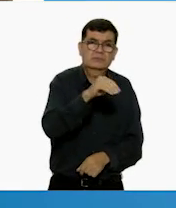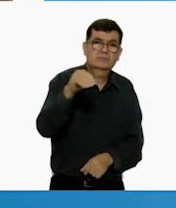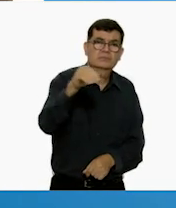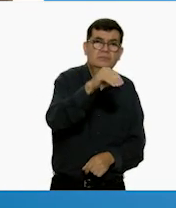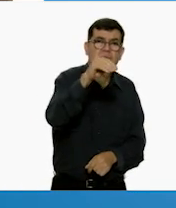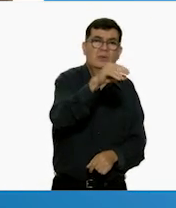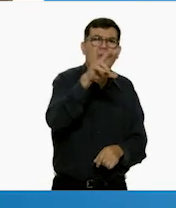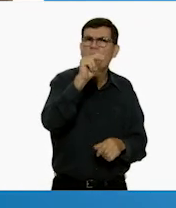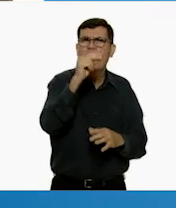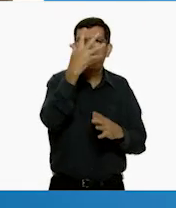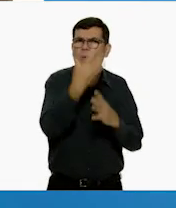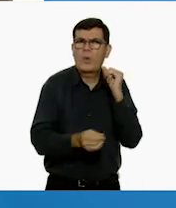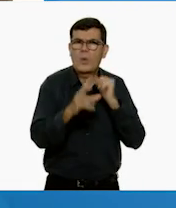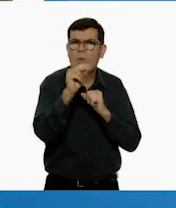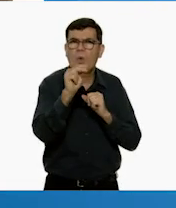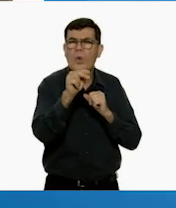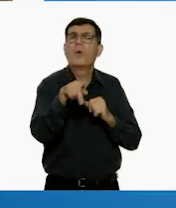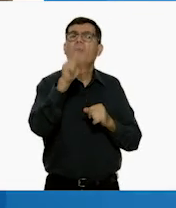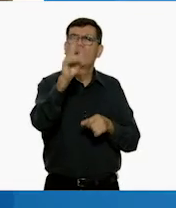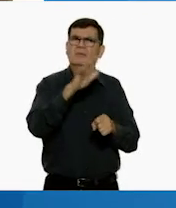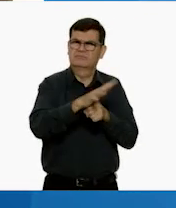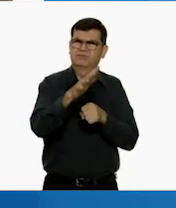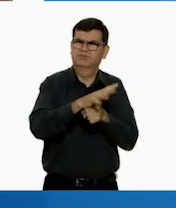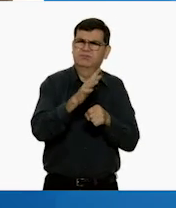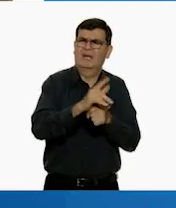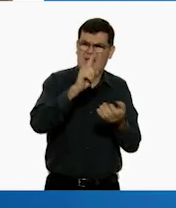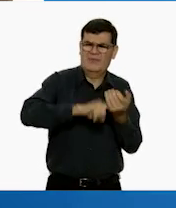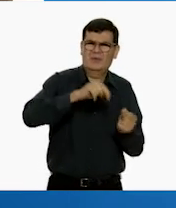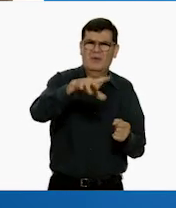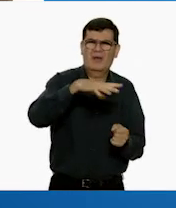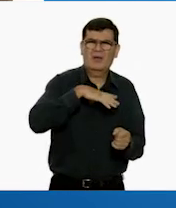no huyendo, pero